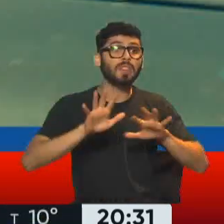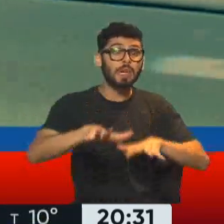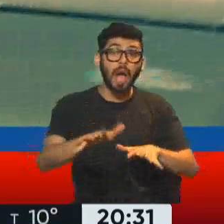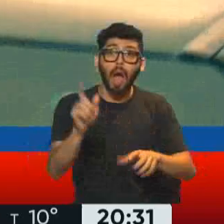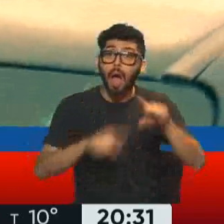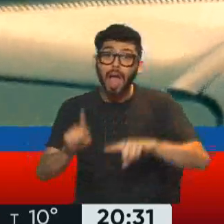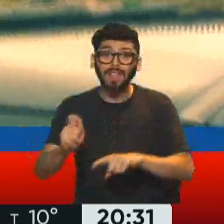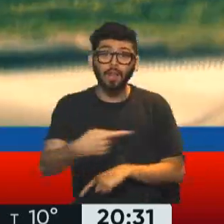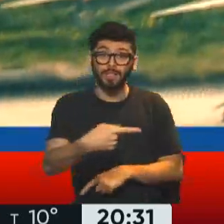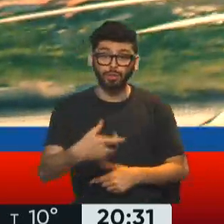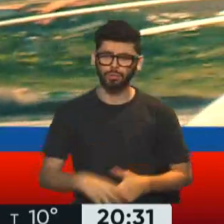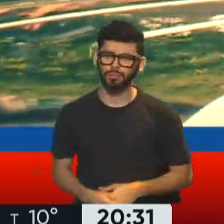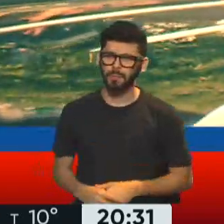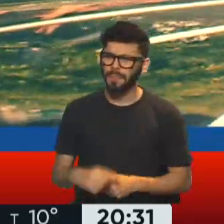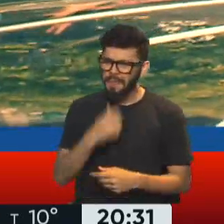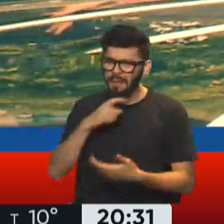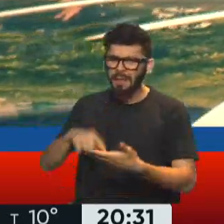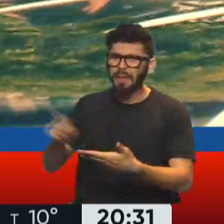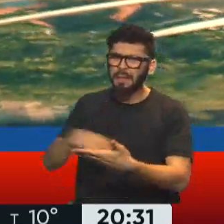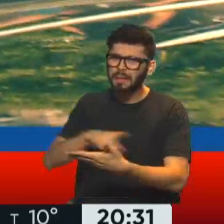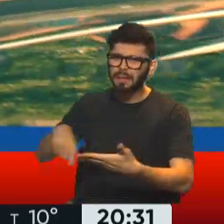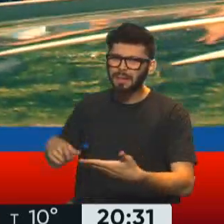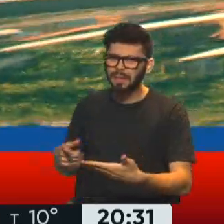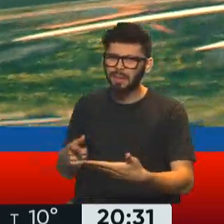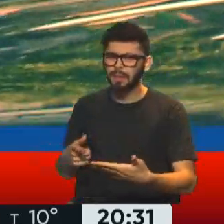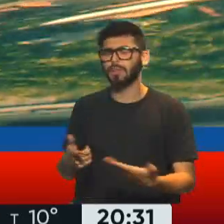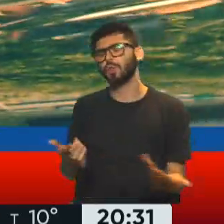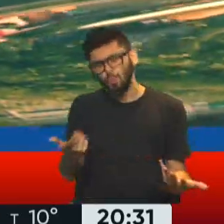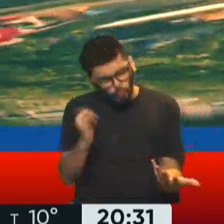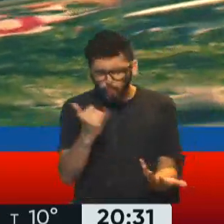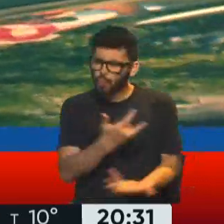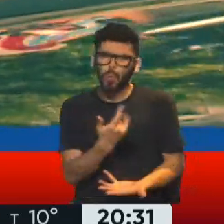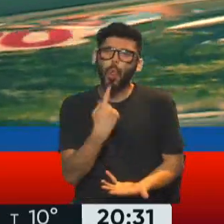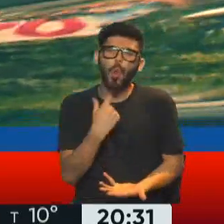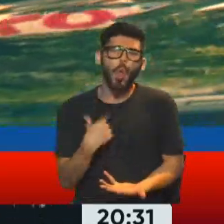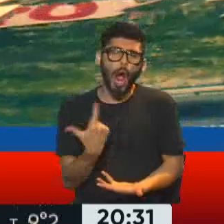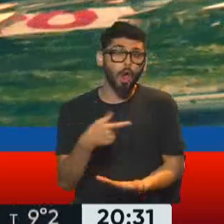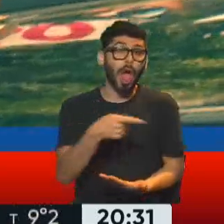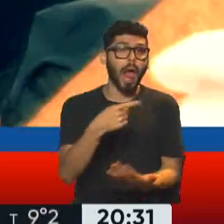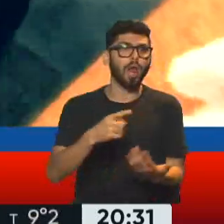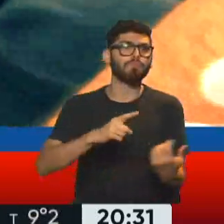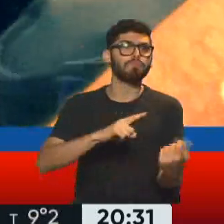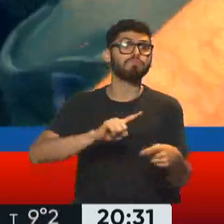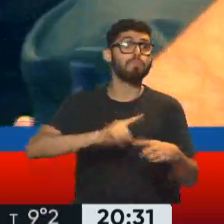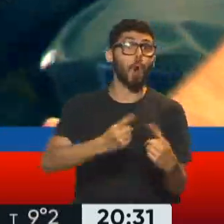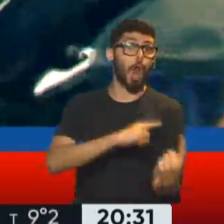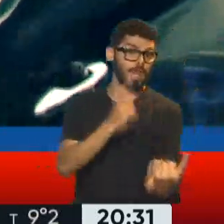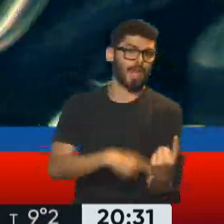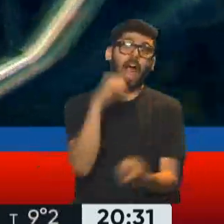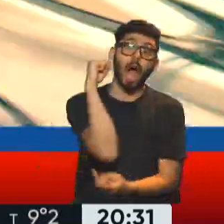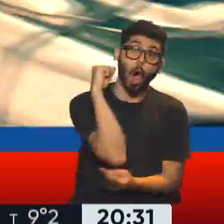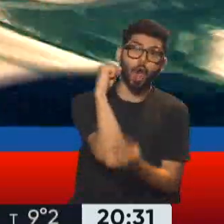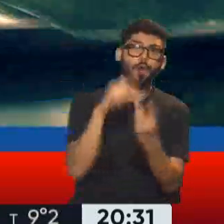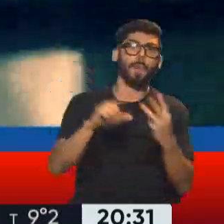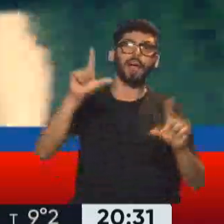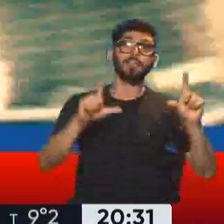¿Cree que quieren bajar la causa, que quieren voltear la causa? Sin ninguna duda, y están utilizando todo el poder político, económico y mediático